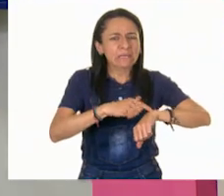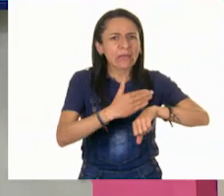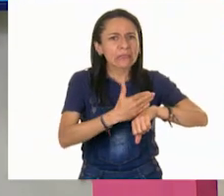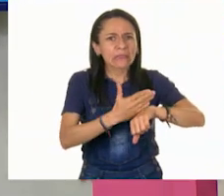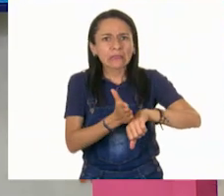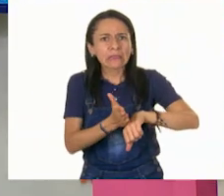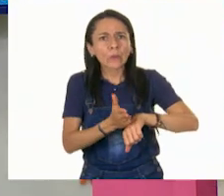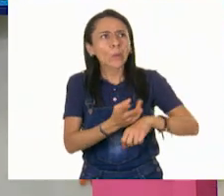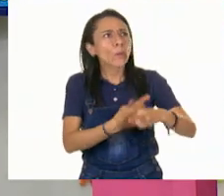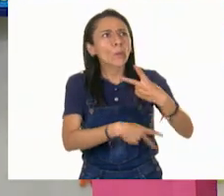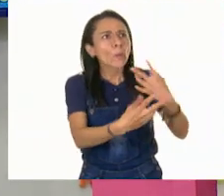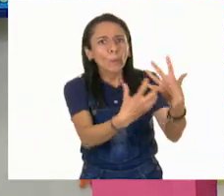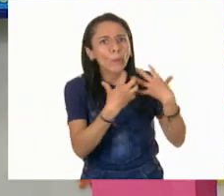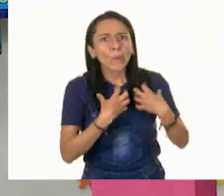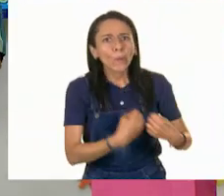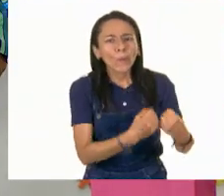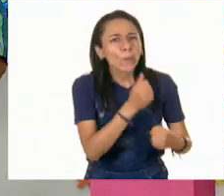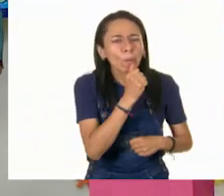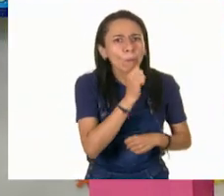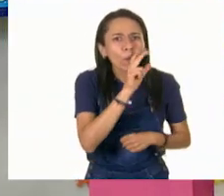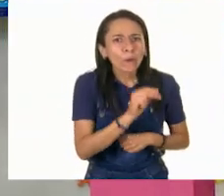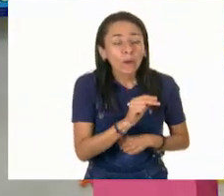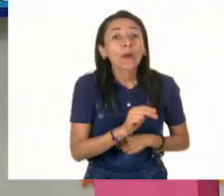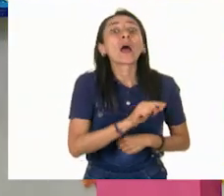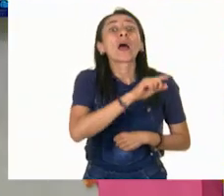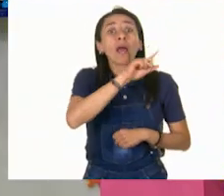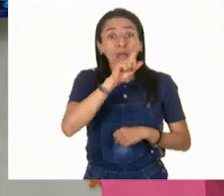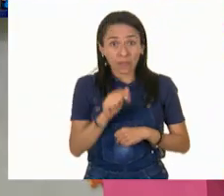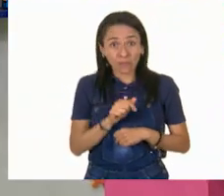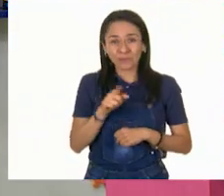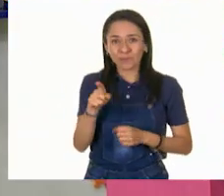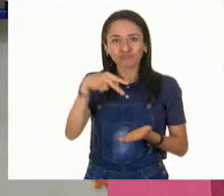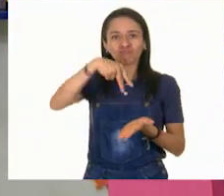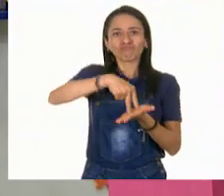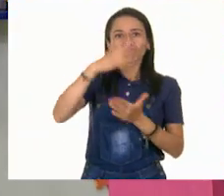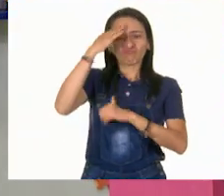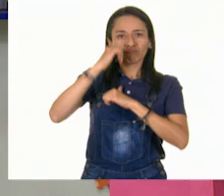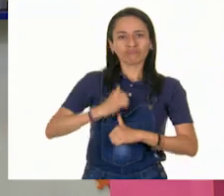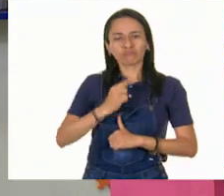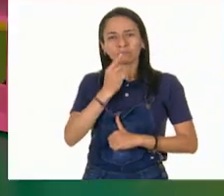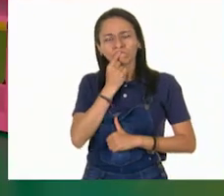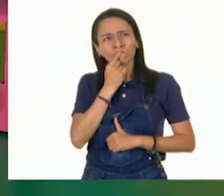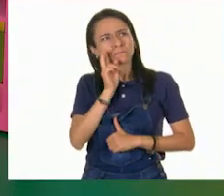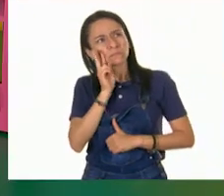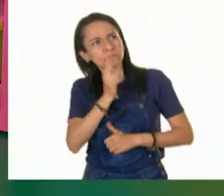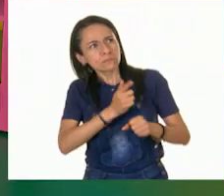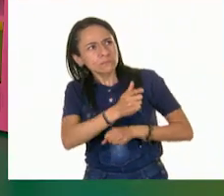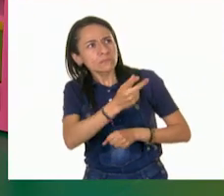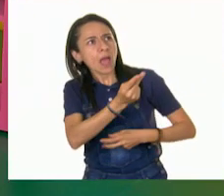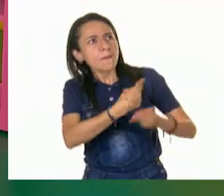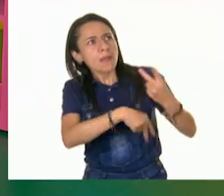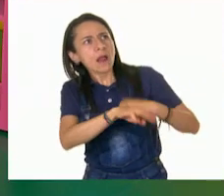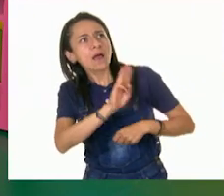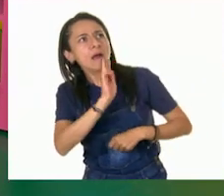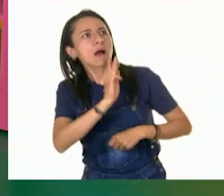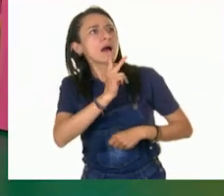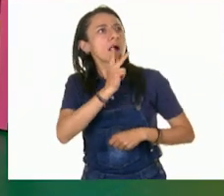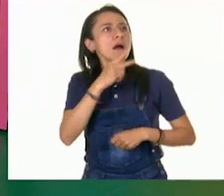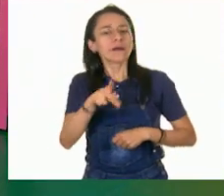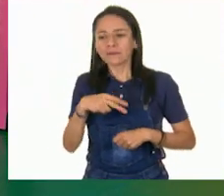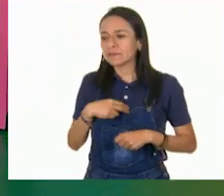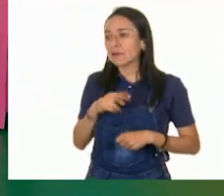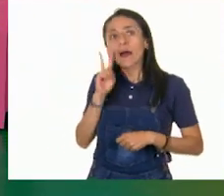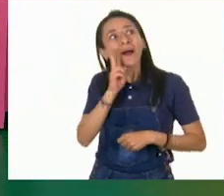de repente ves llegar a tu papá o a tu mamá. Sí, muy bien. El alivio